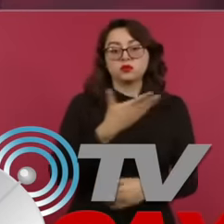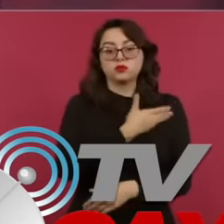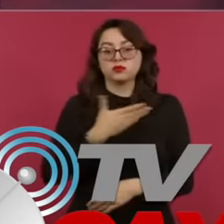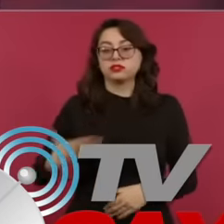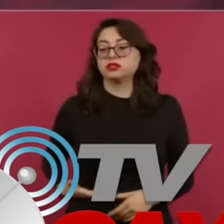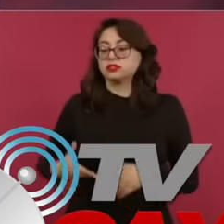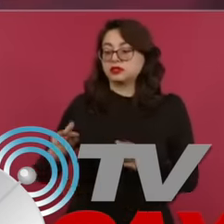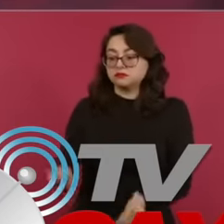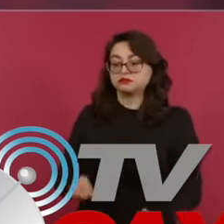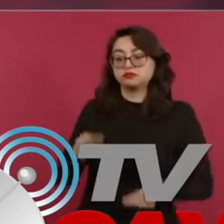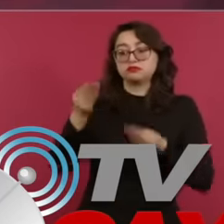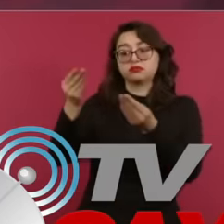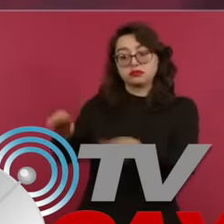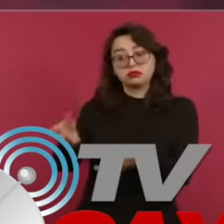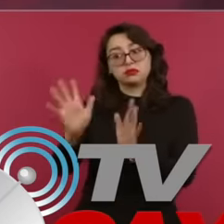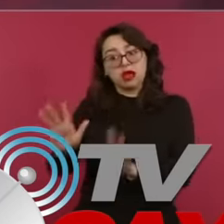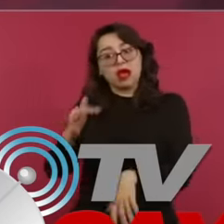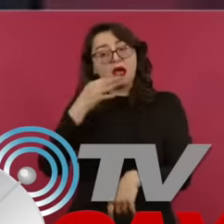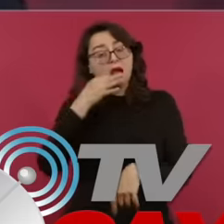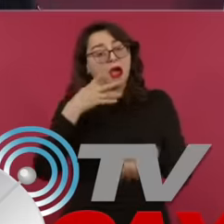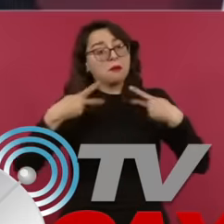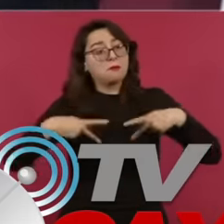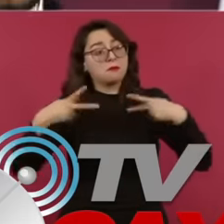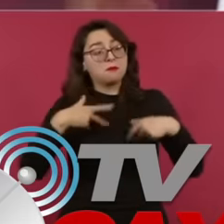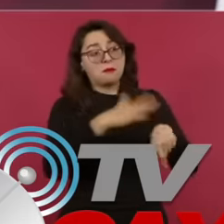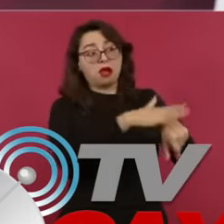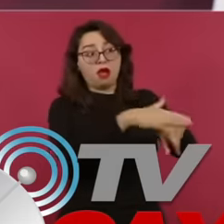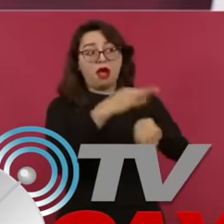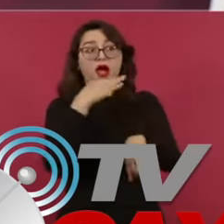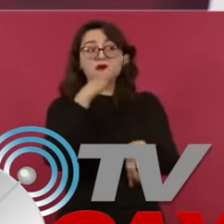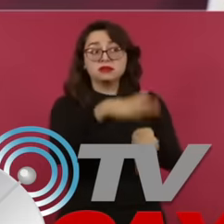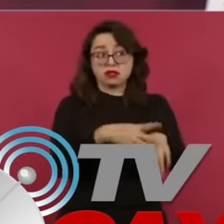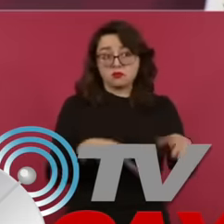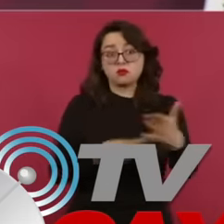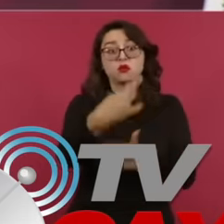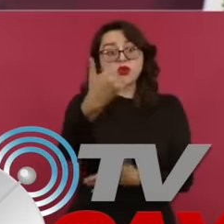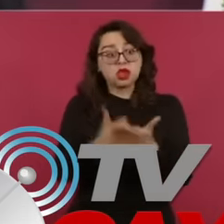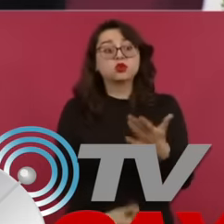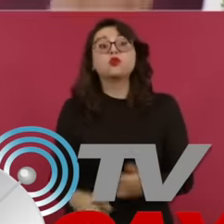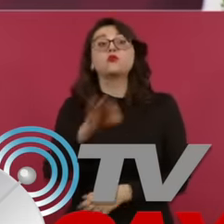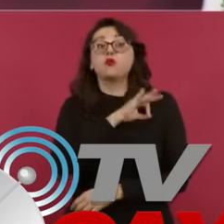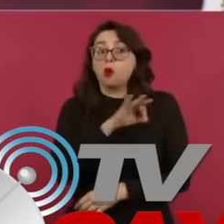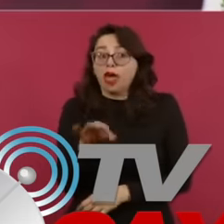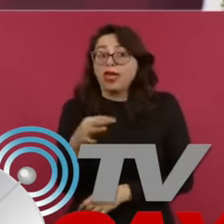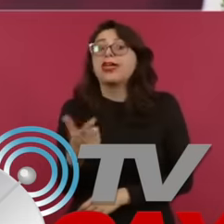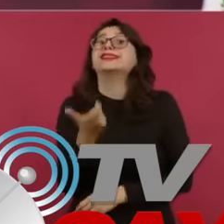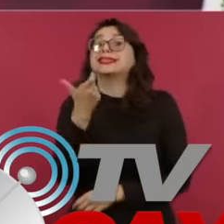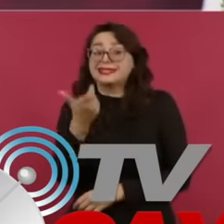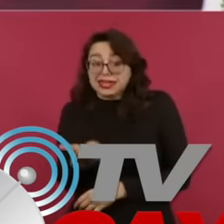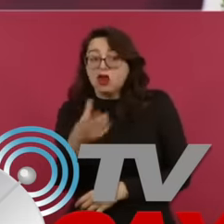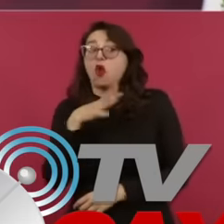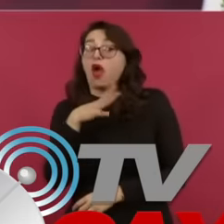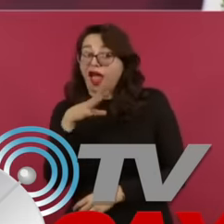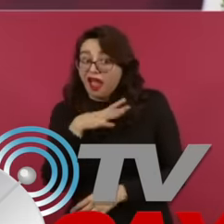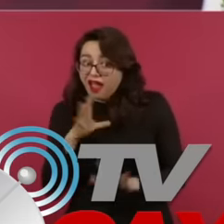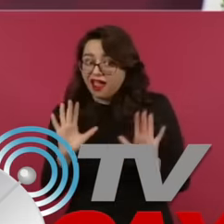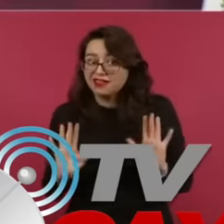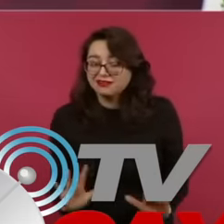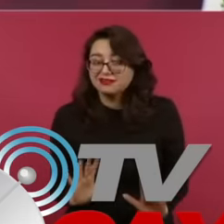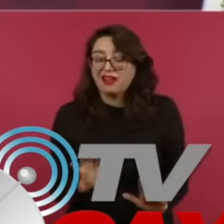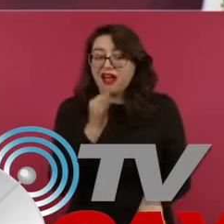expuestos a la gente, para que la misma gente en el futuro